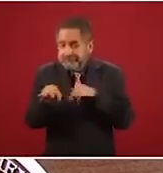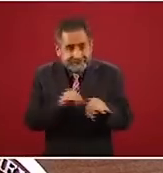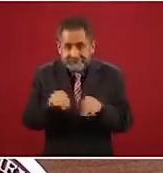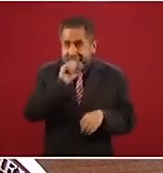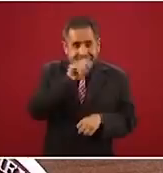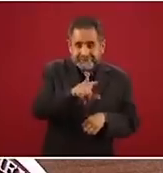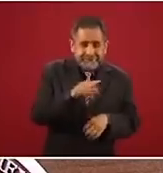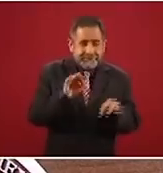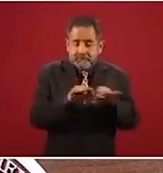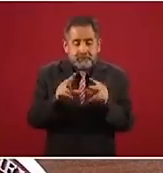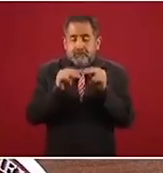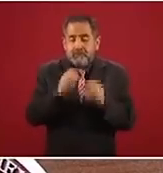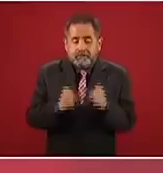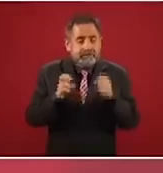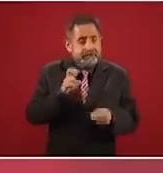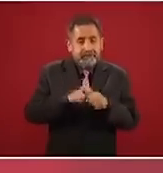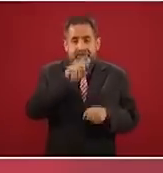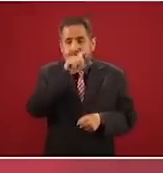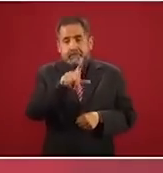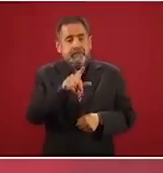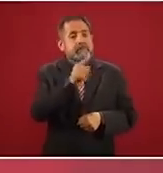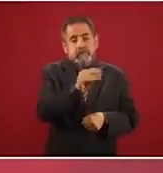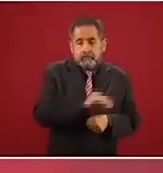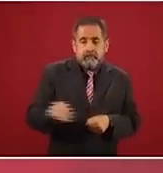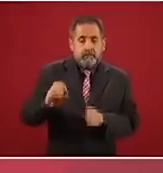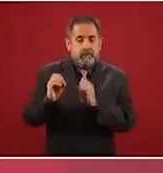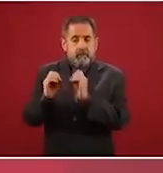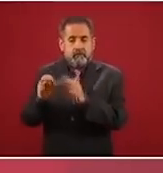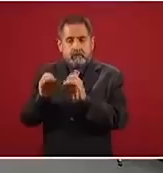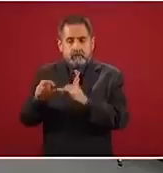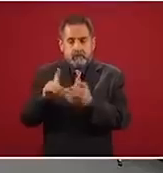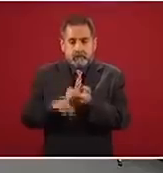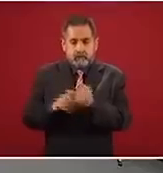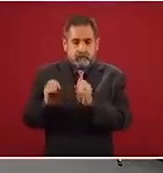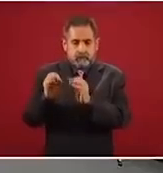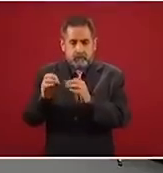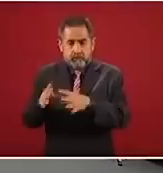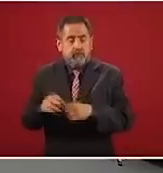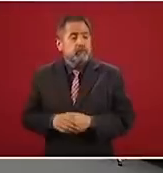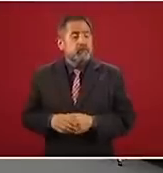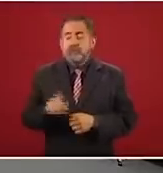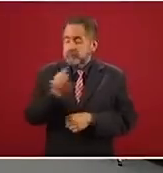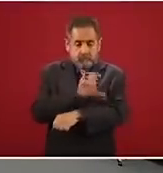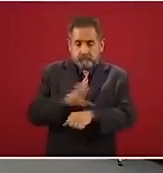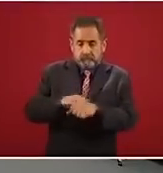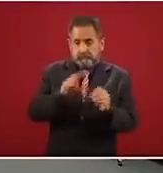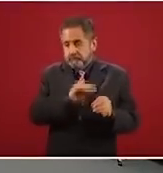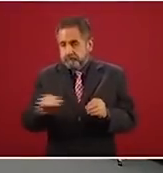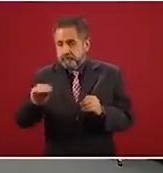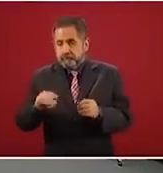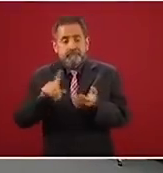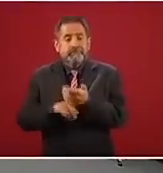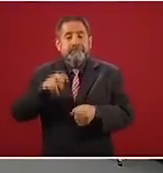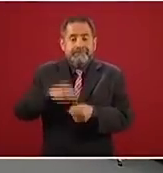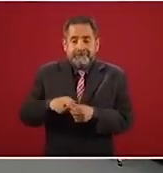en Jalisco, no está allá, está en las oficinas centrales. Él es coordinador centrales. De delegaciones, ¿no? Está en una coordinación, efectivamente, pero